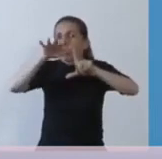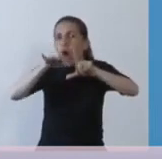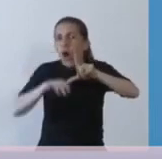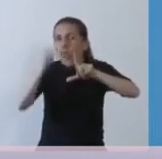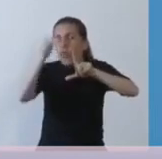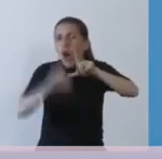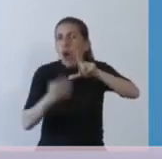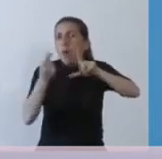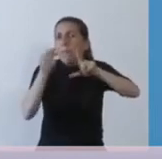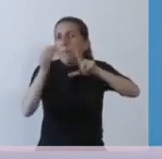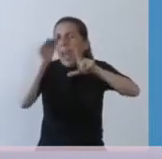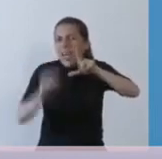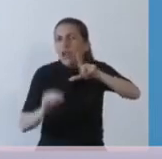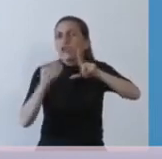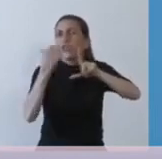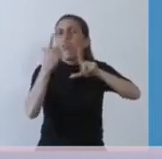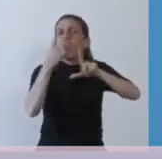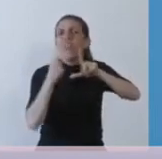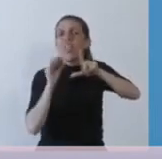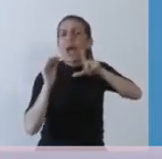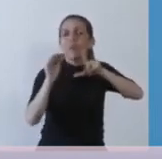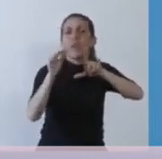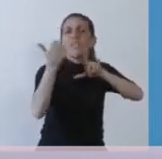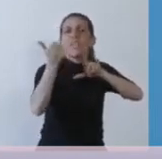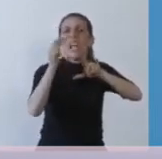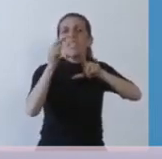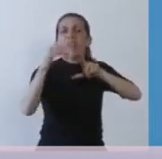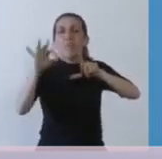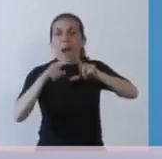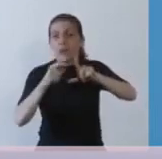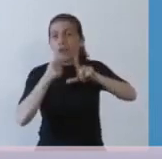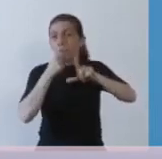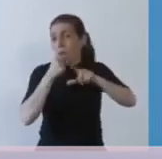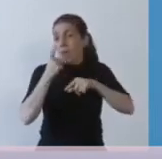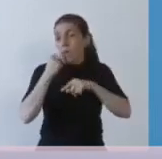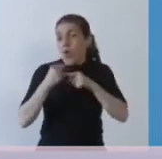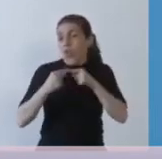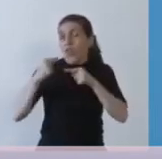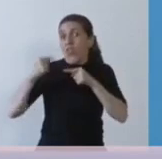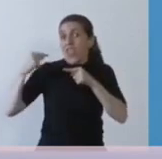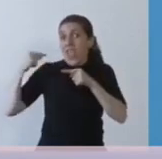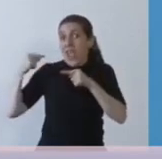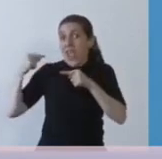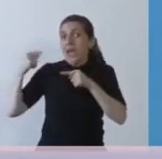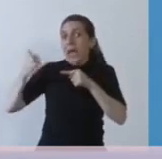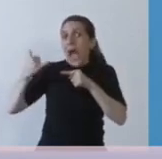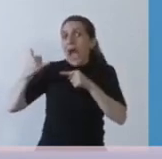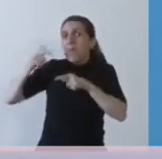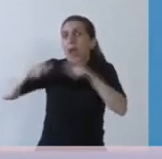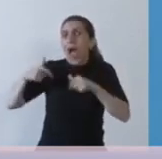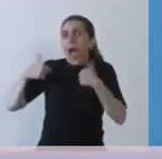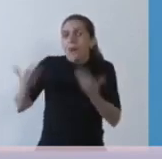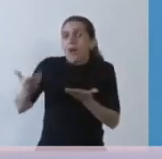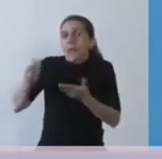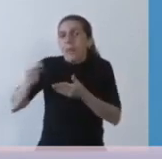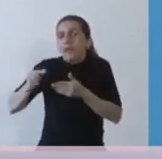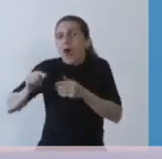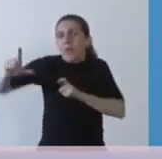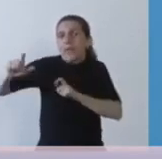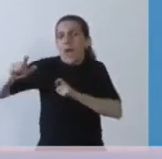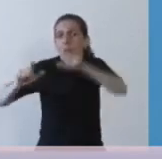con fecha 6 de marzo es decir que si se produjeron en los últimos días algunas prácticas especulativas que incrementaron de